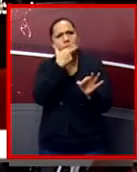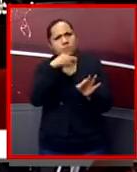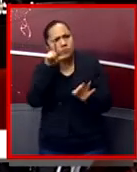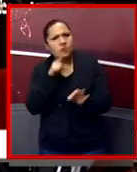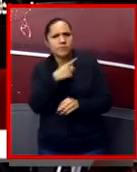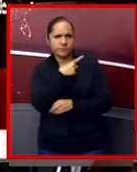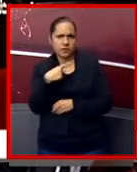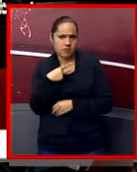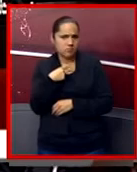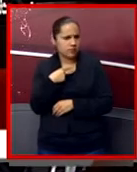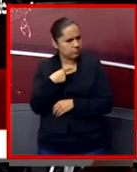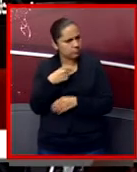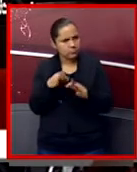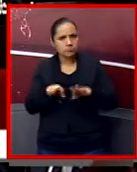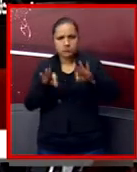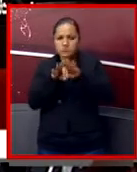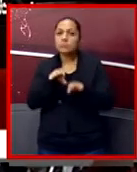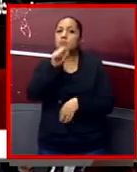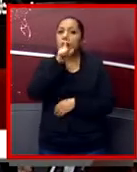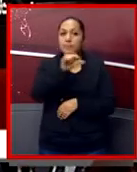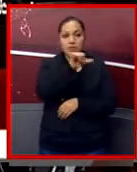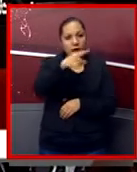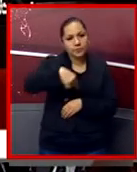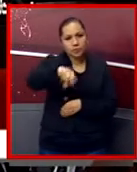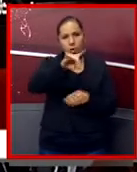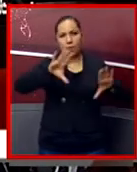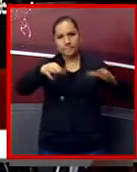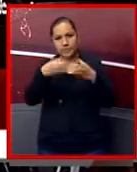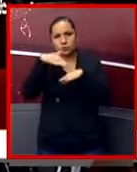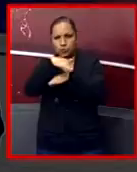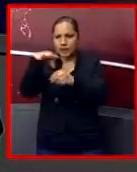de la paridad de la integración de los órganos electorales.